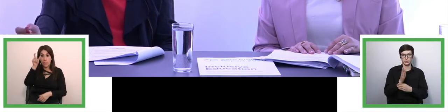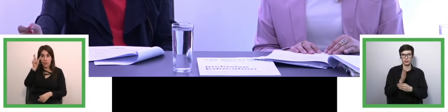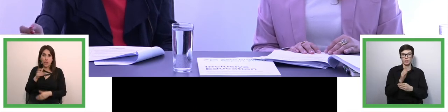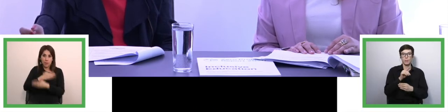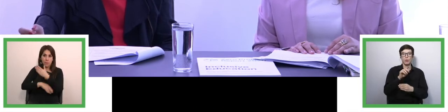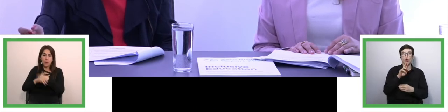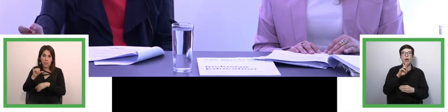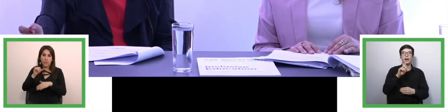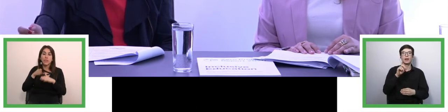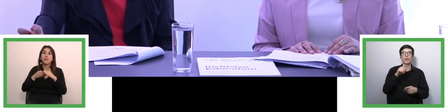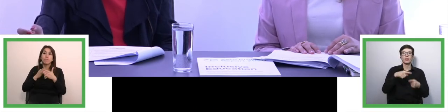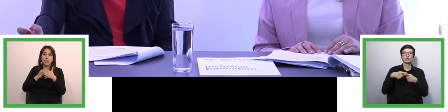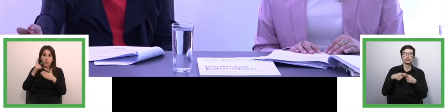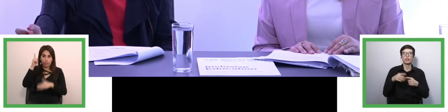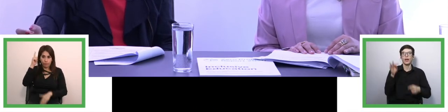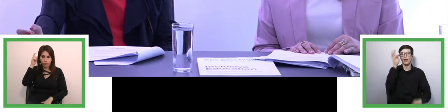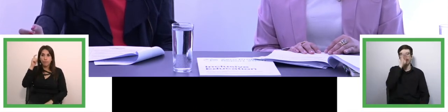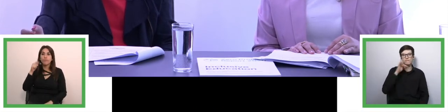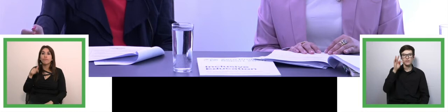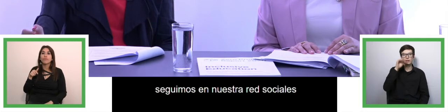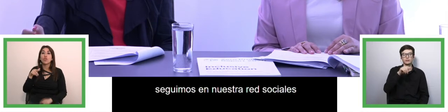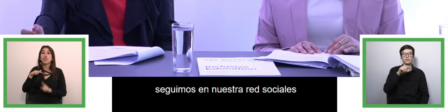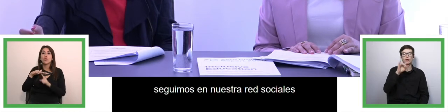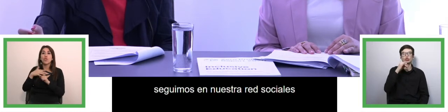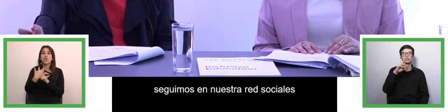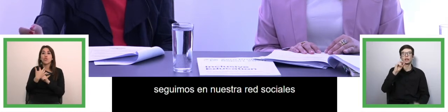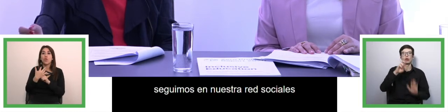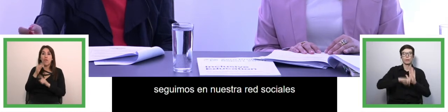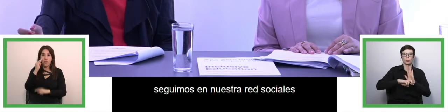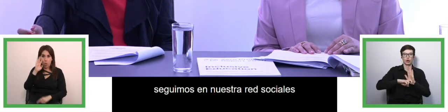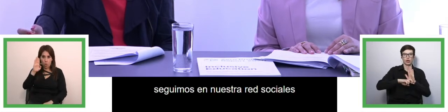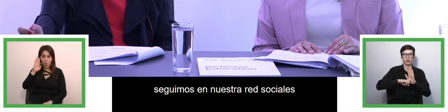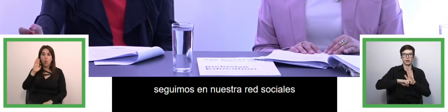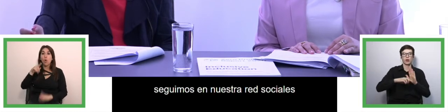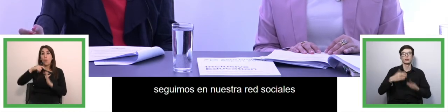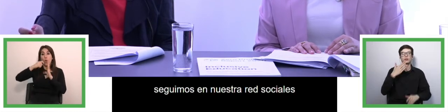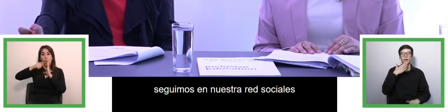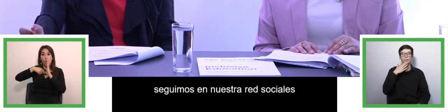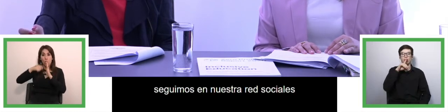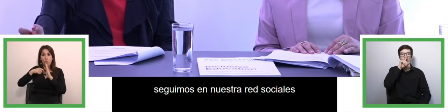ciroprojectlatam.org en Facebook y en Twitter. Y usar nuestro hashtag,